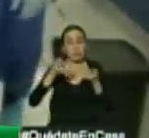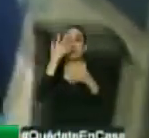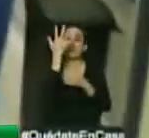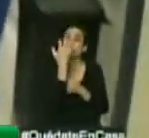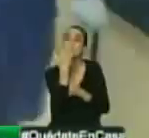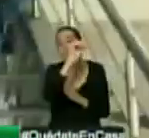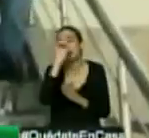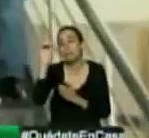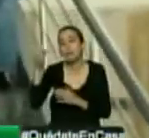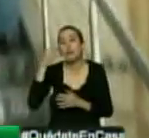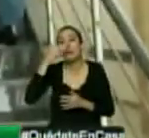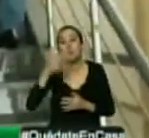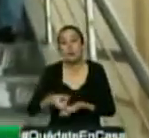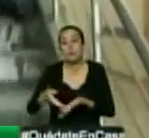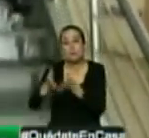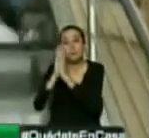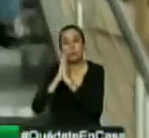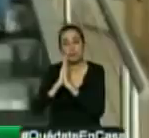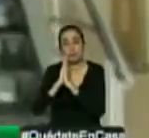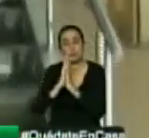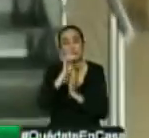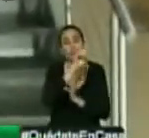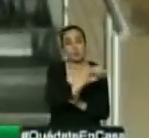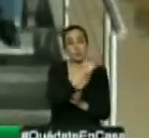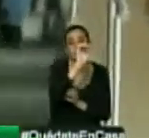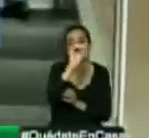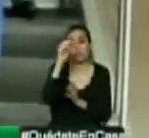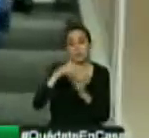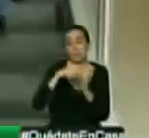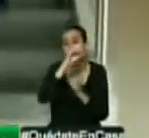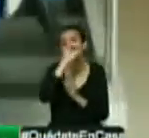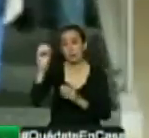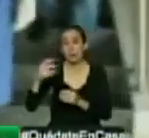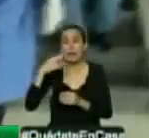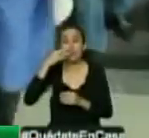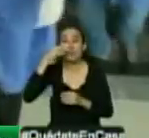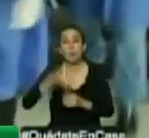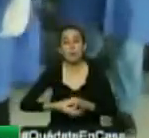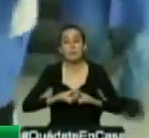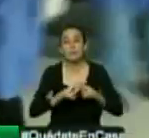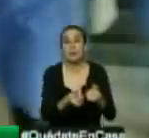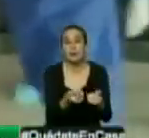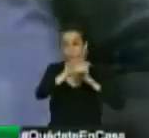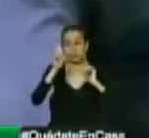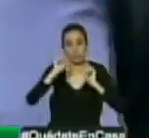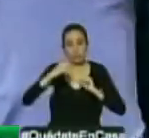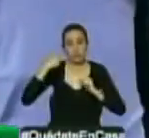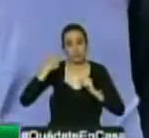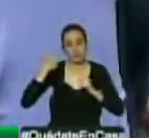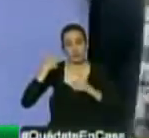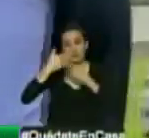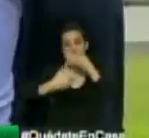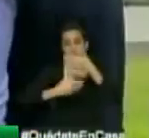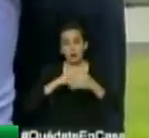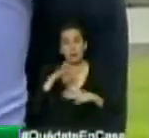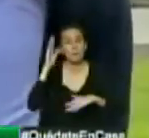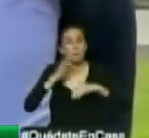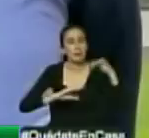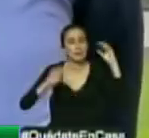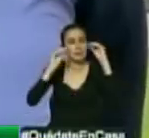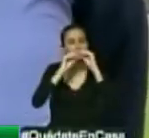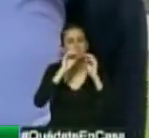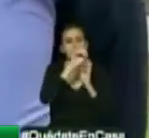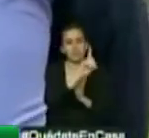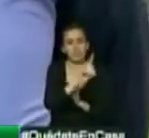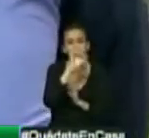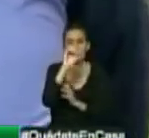por ello algunas inversiones económicas van destinadas hacia esos sectores. Tenemos más de 101